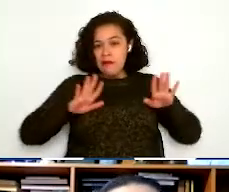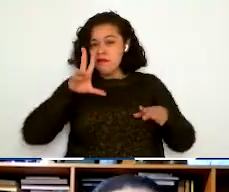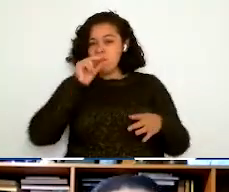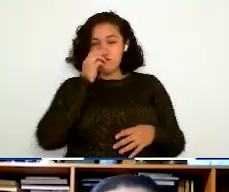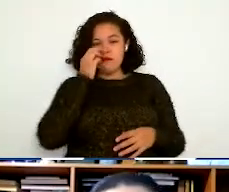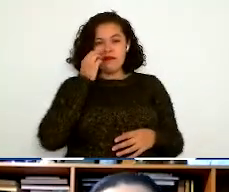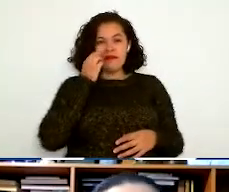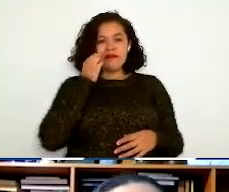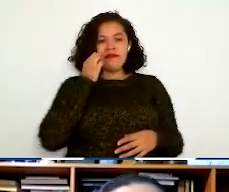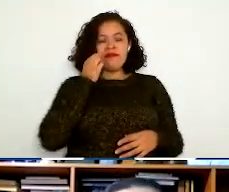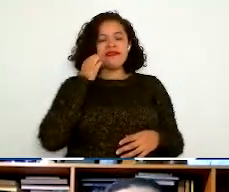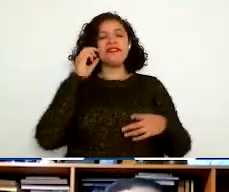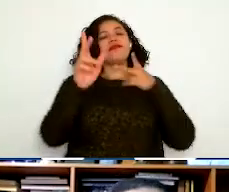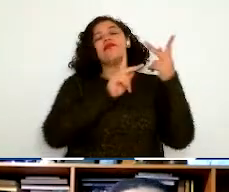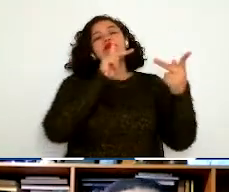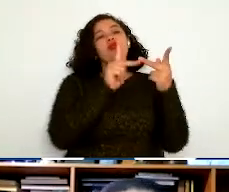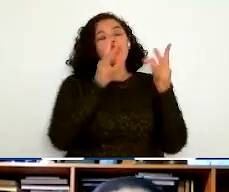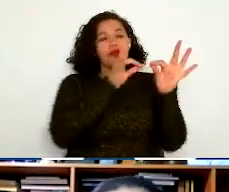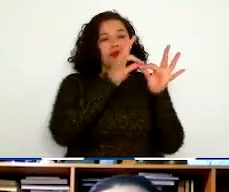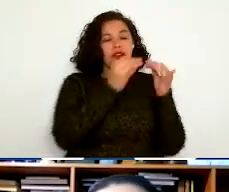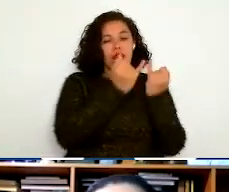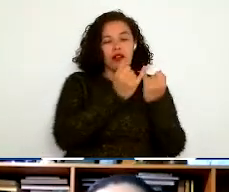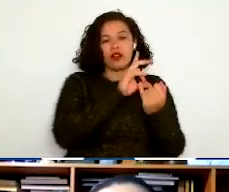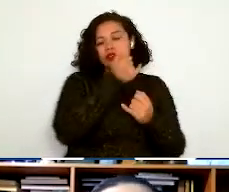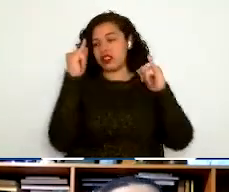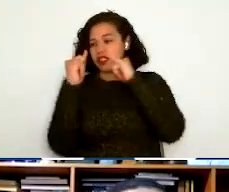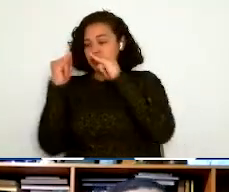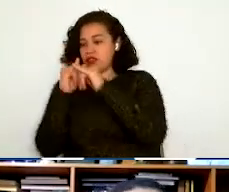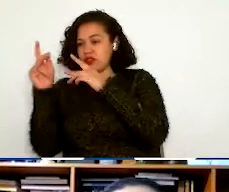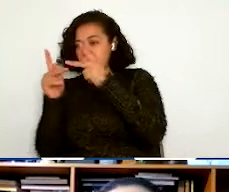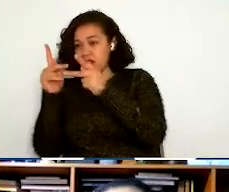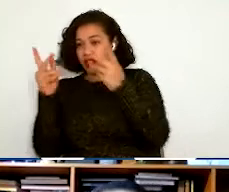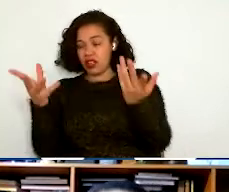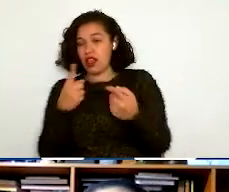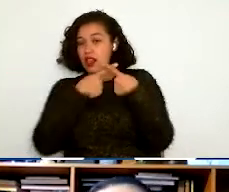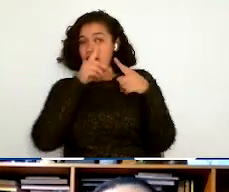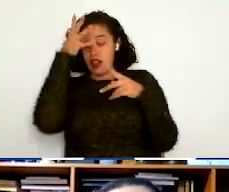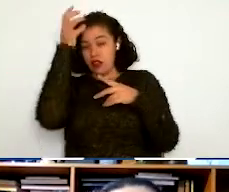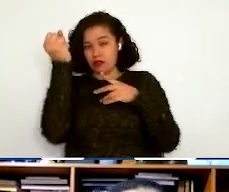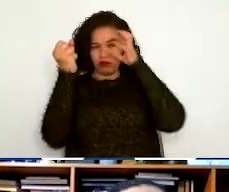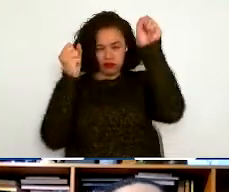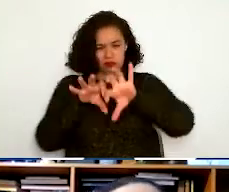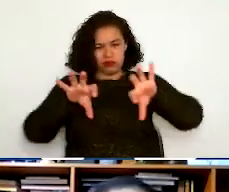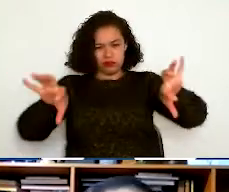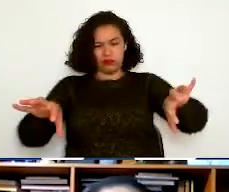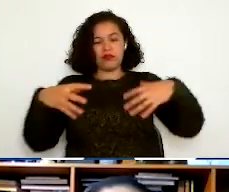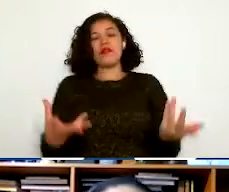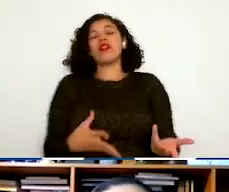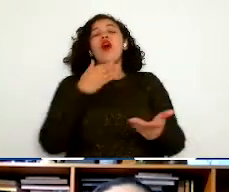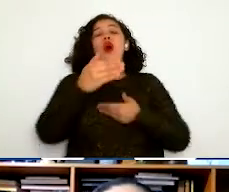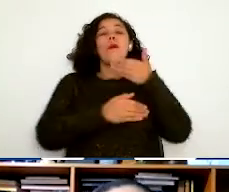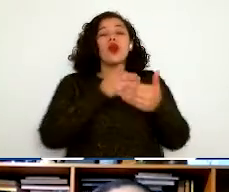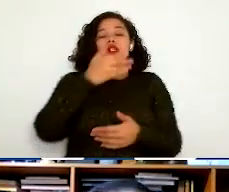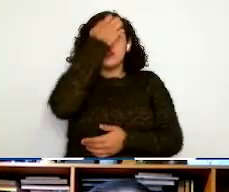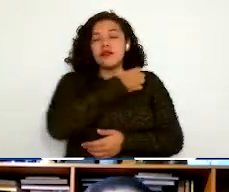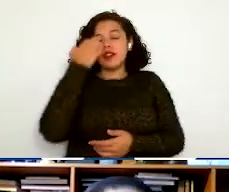áreas disciplinares u otros tipo de instituciones. O también, si lo que quiero analizar y evaluar es un proceso, o si